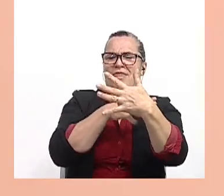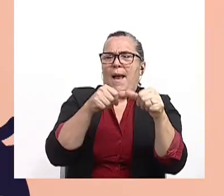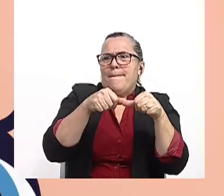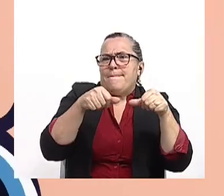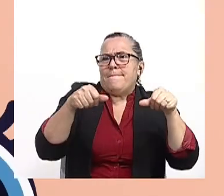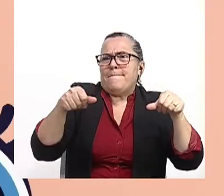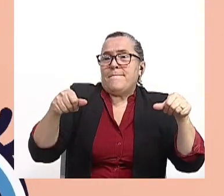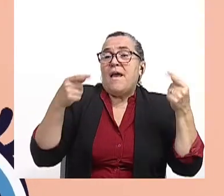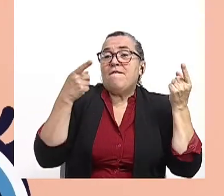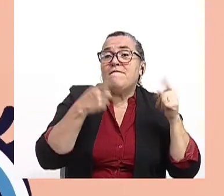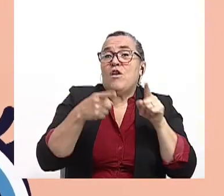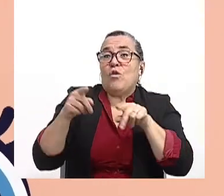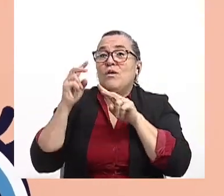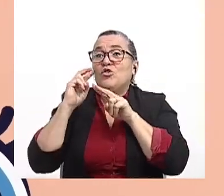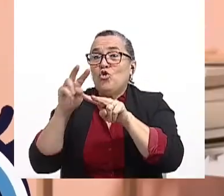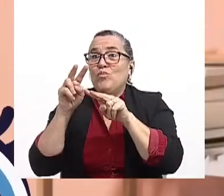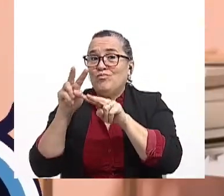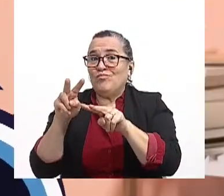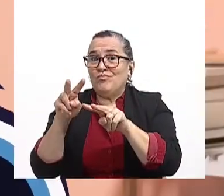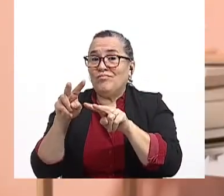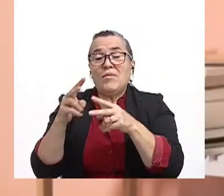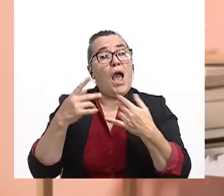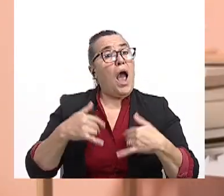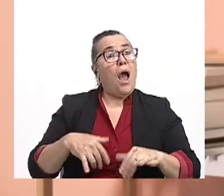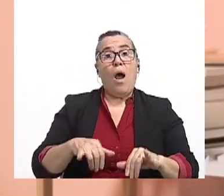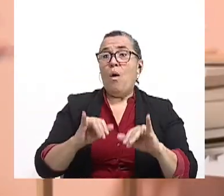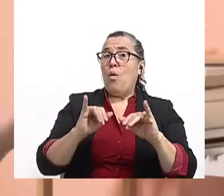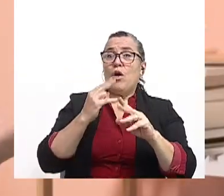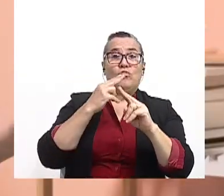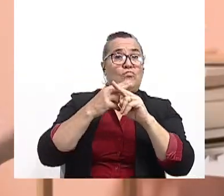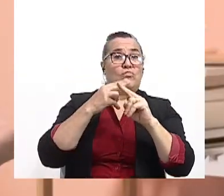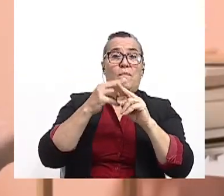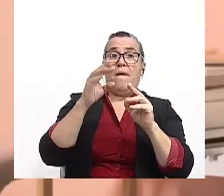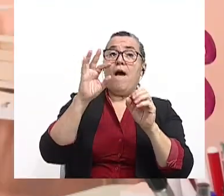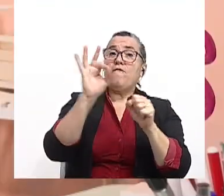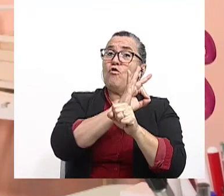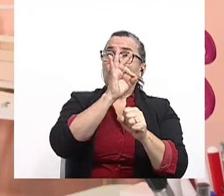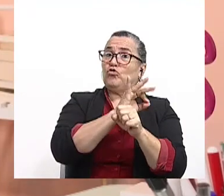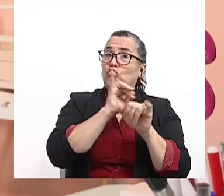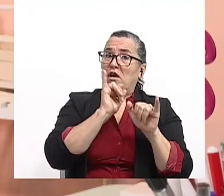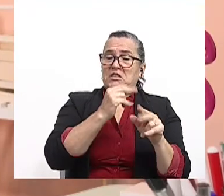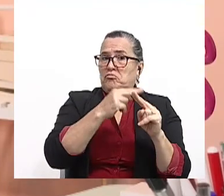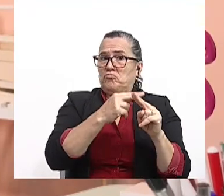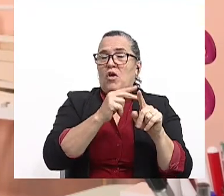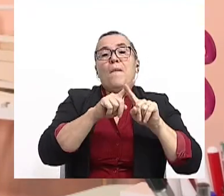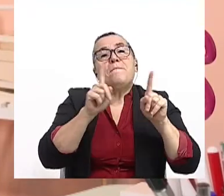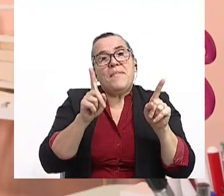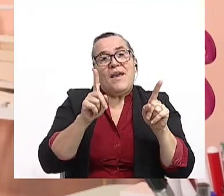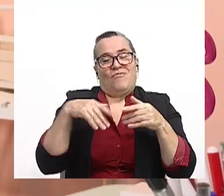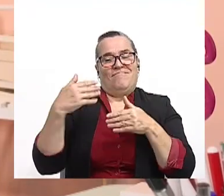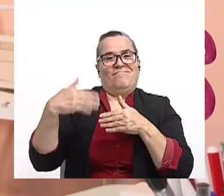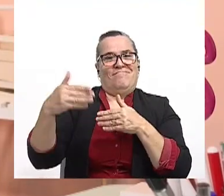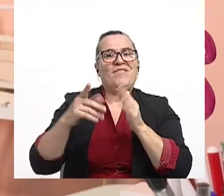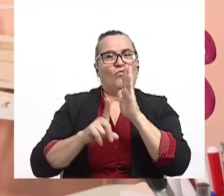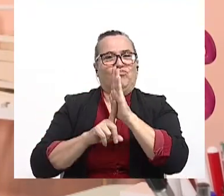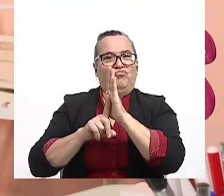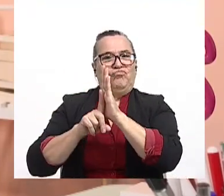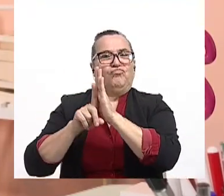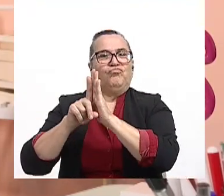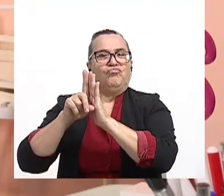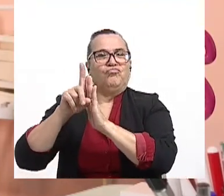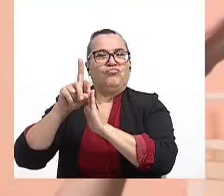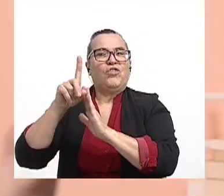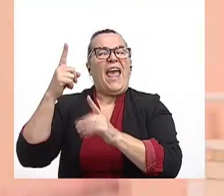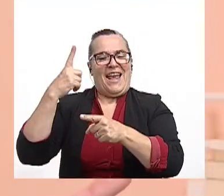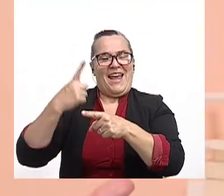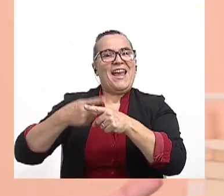en fenómenos observables, aunque no tenía el nombre de función como tal. Luego, también siguió desarrollándose en